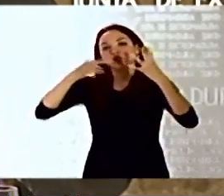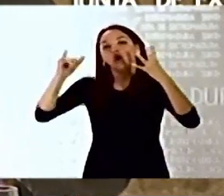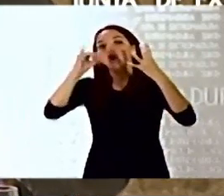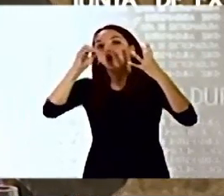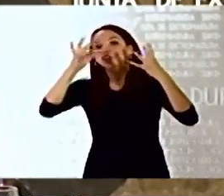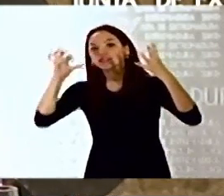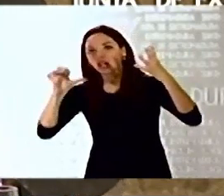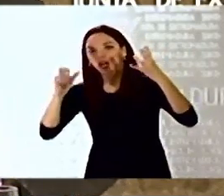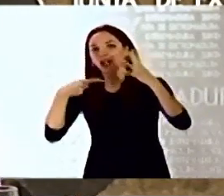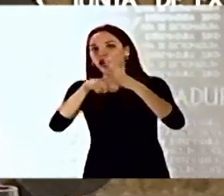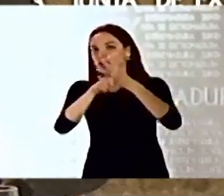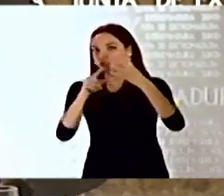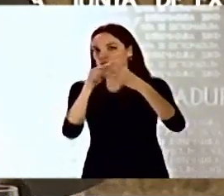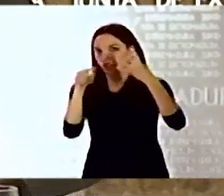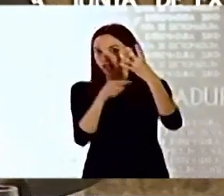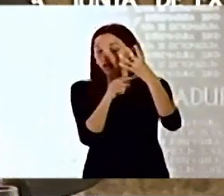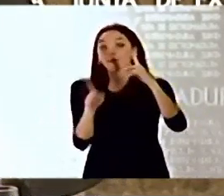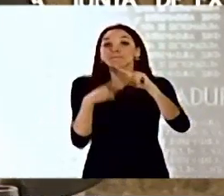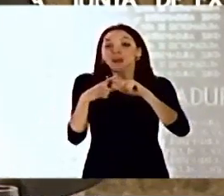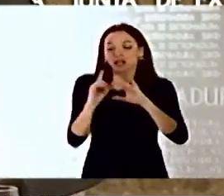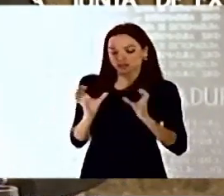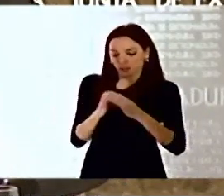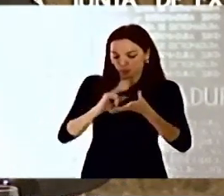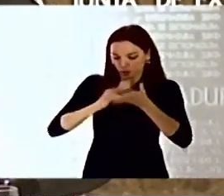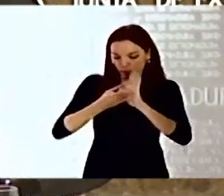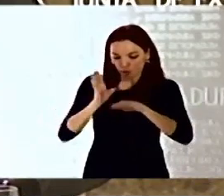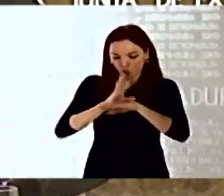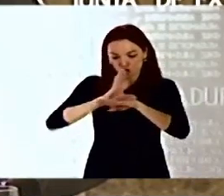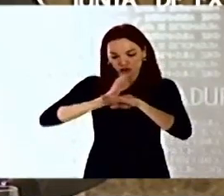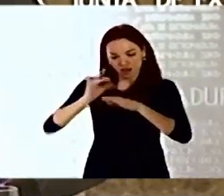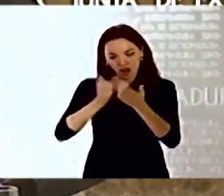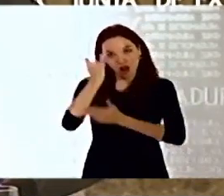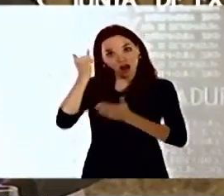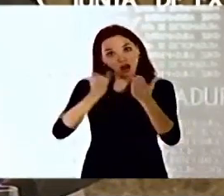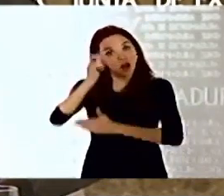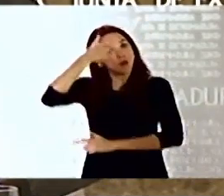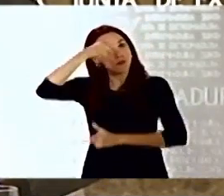el equipo técnico de la Consejería de Agricultura,